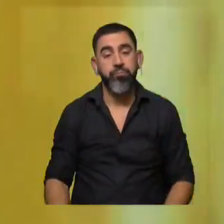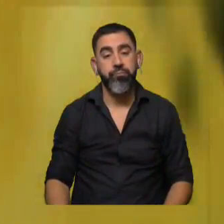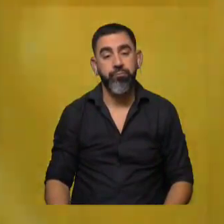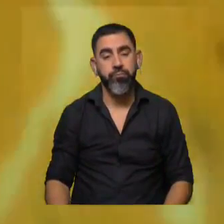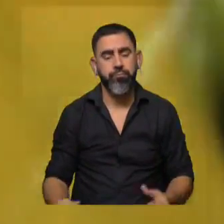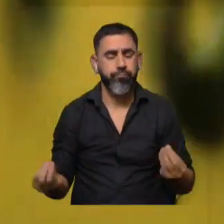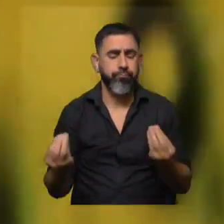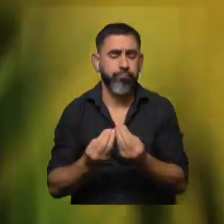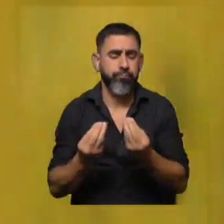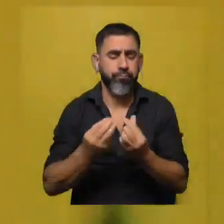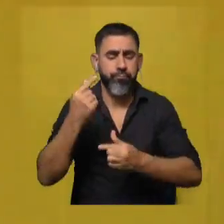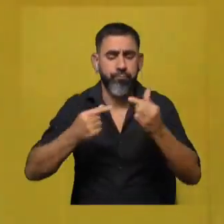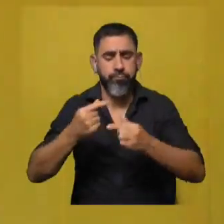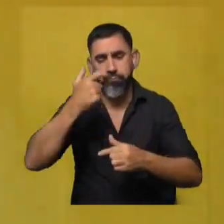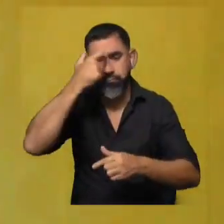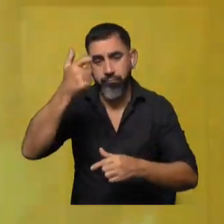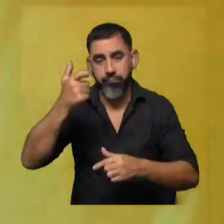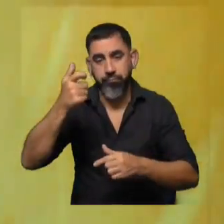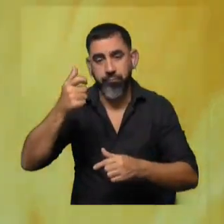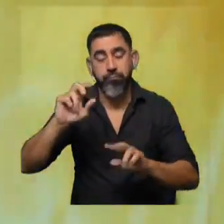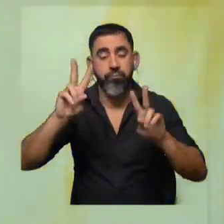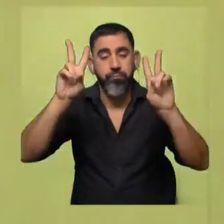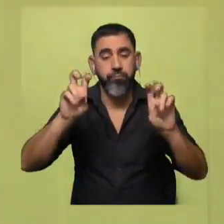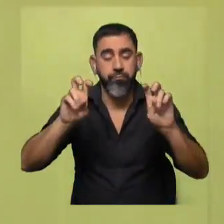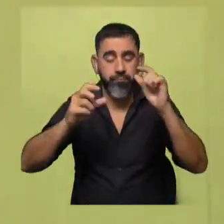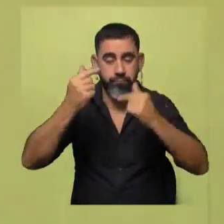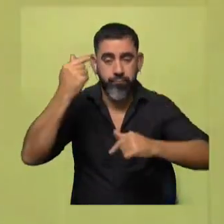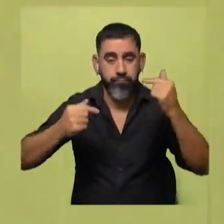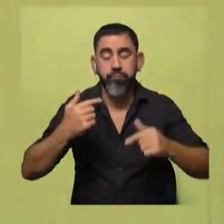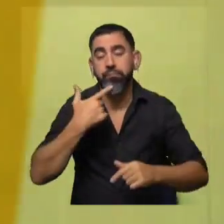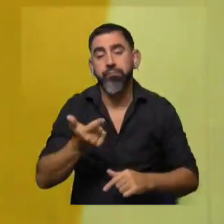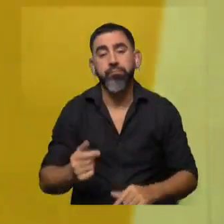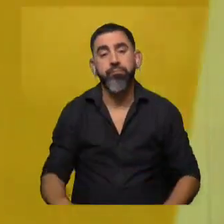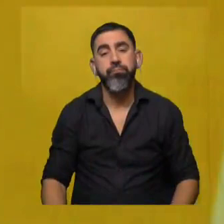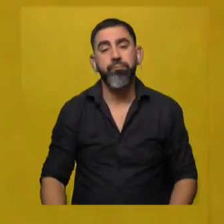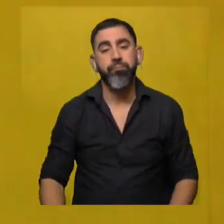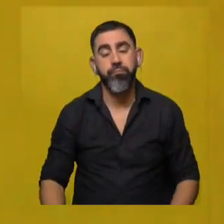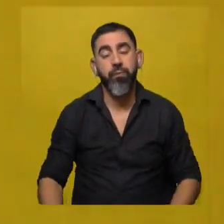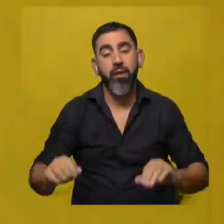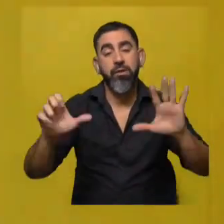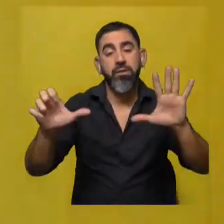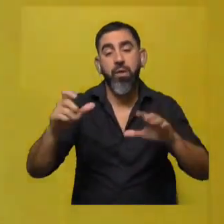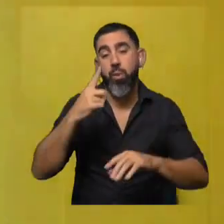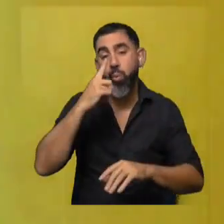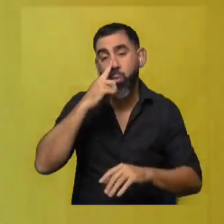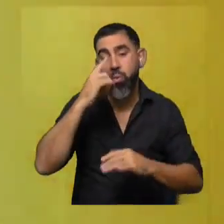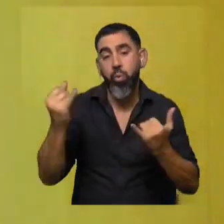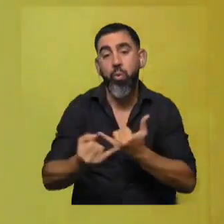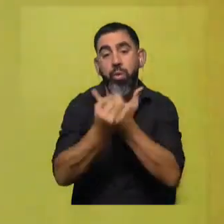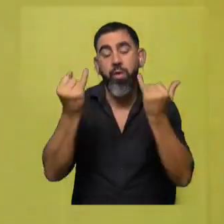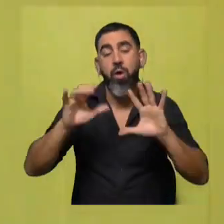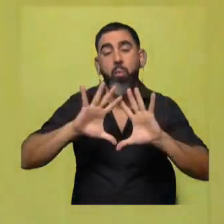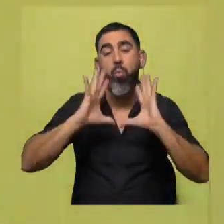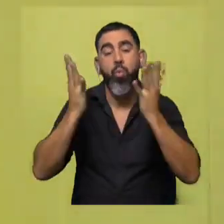muchísimo contenido científico de otros temas que vamos a ir compartiendo hoy. Por ejemplo, miren, el 6 de junio es el Día Mundial de